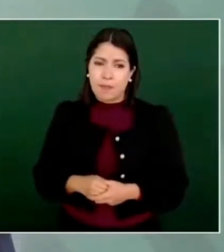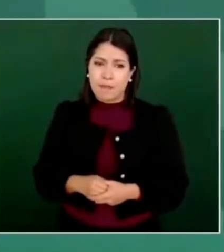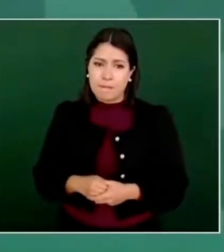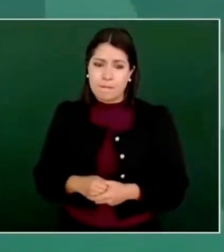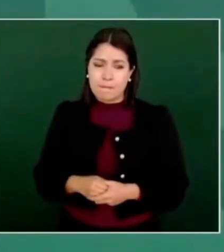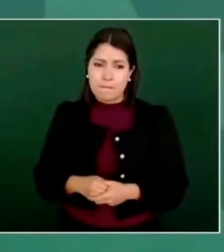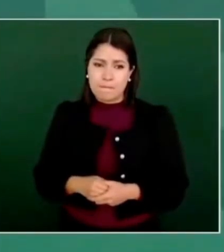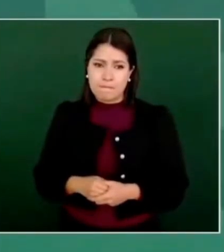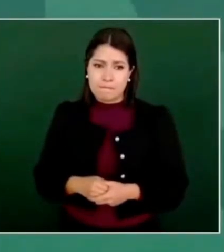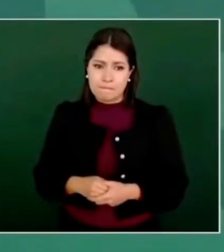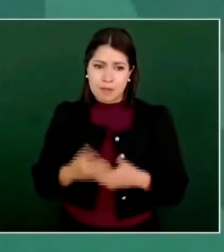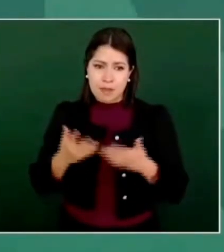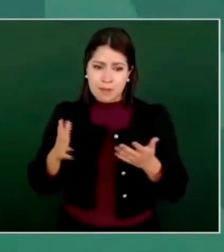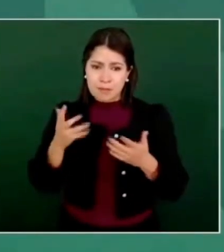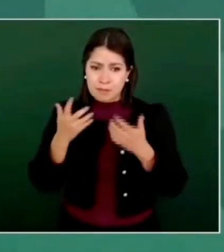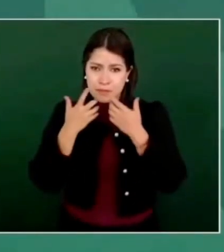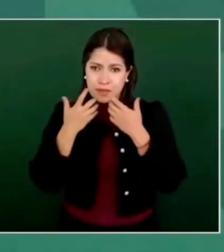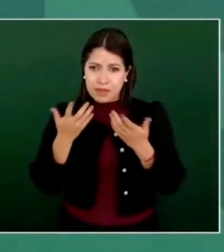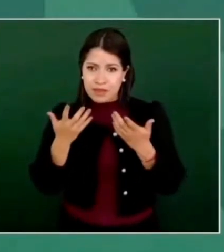mercenario.